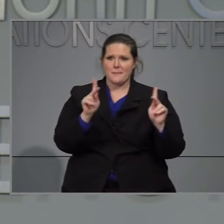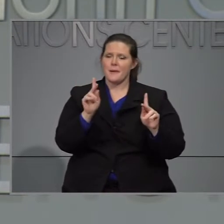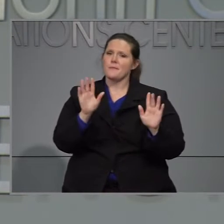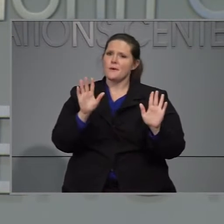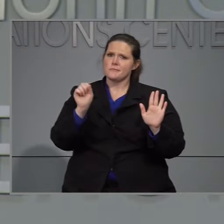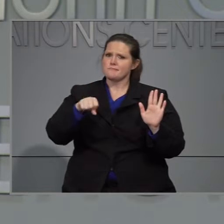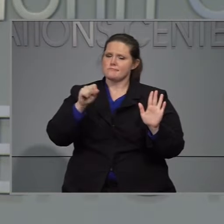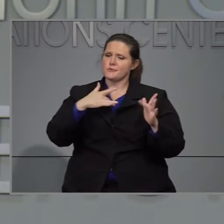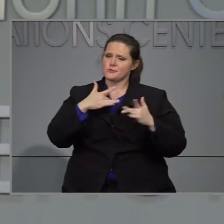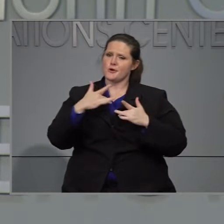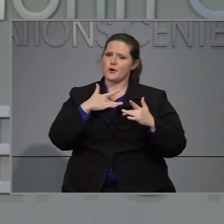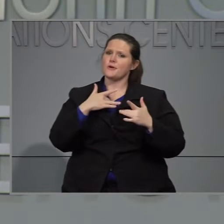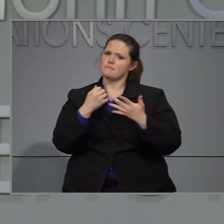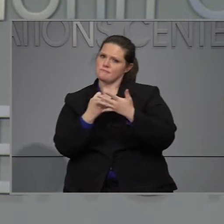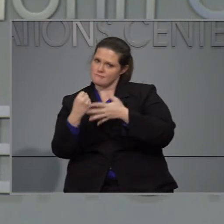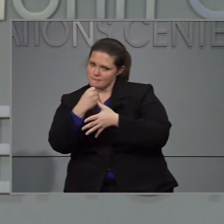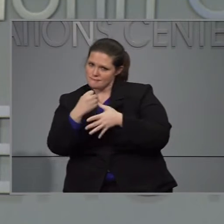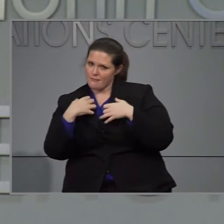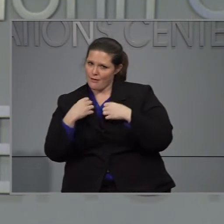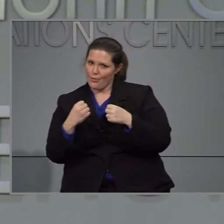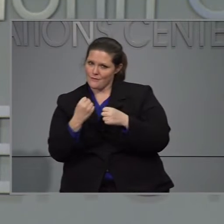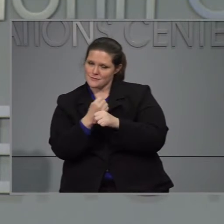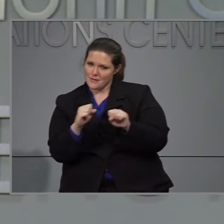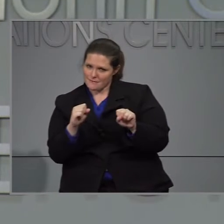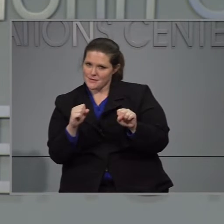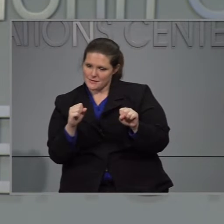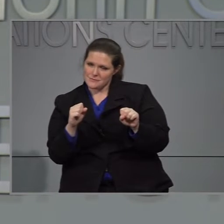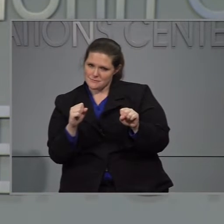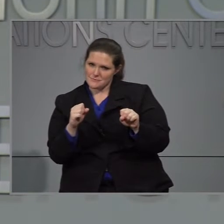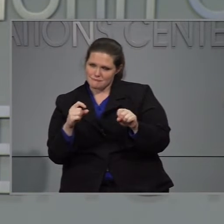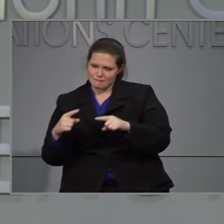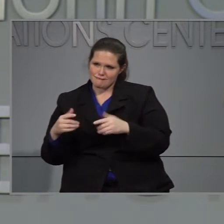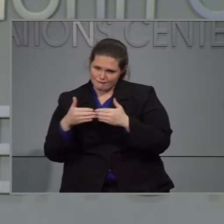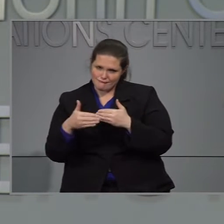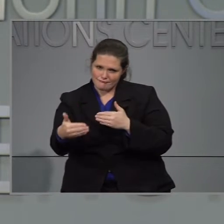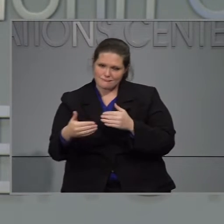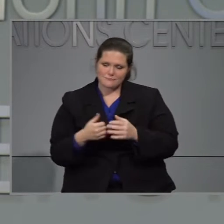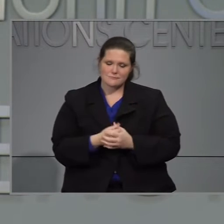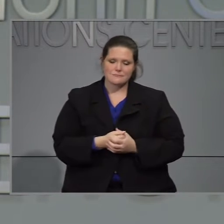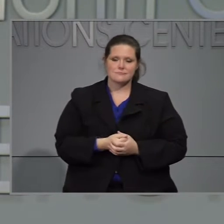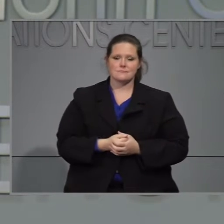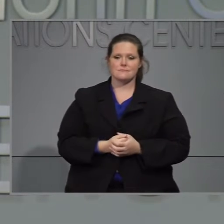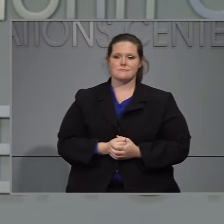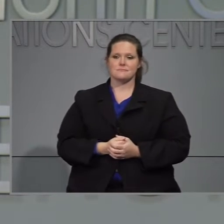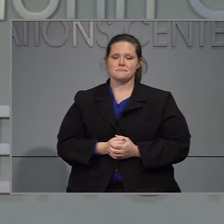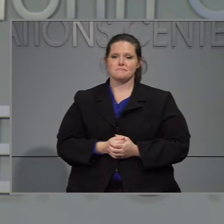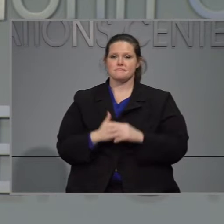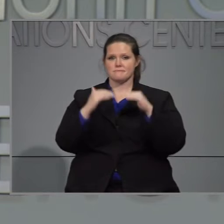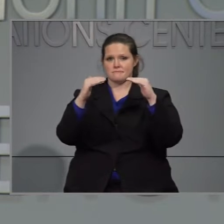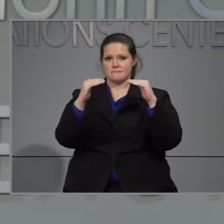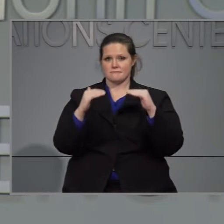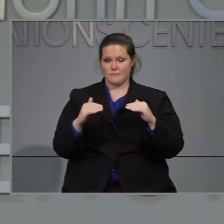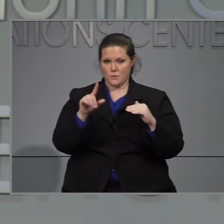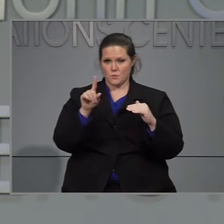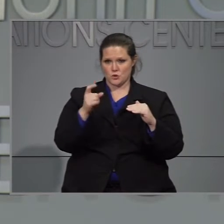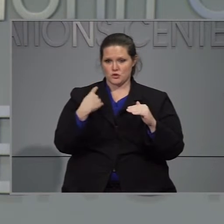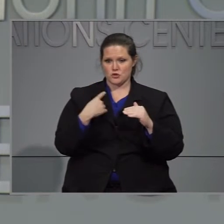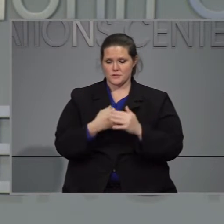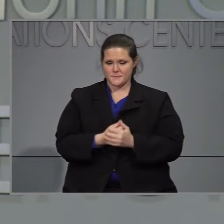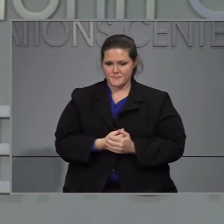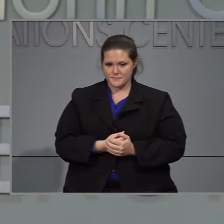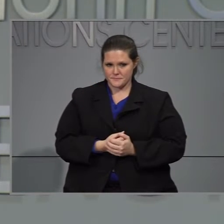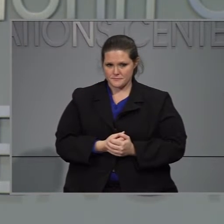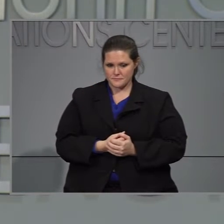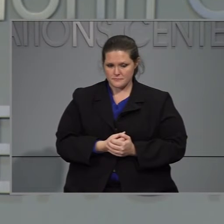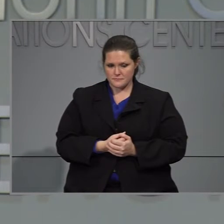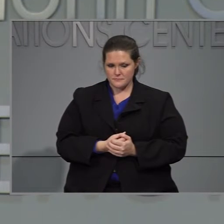manteniendo teniendo la prioridad número 1, la seguridad del público. La siguiente pregunta. La próxima pregunta